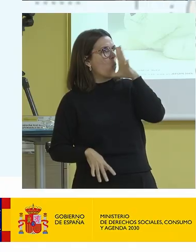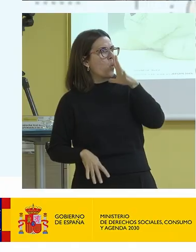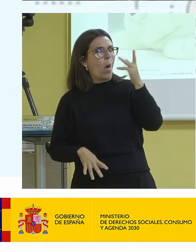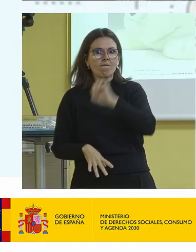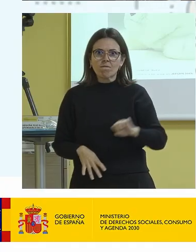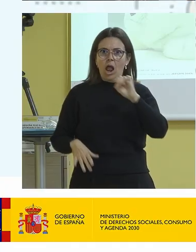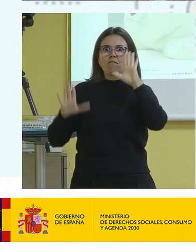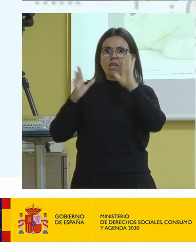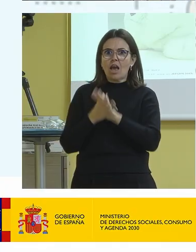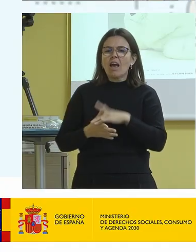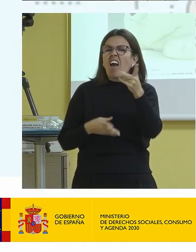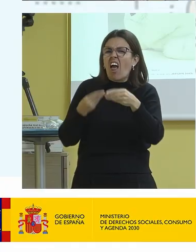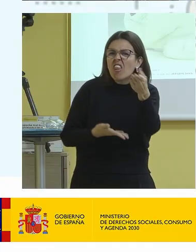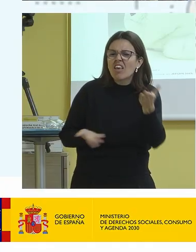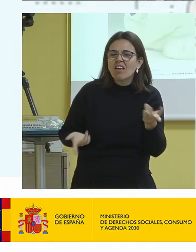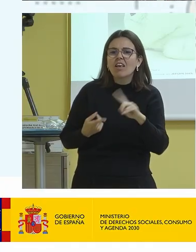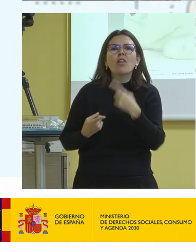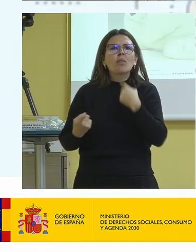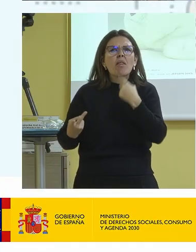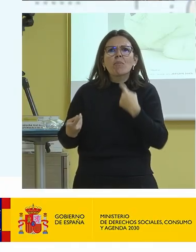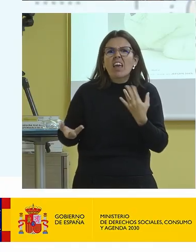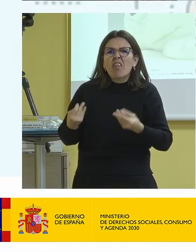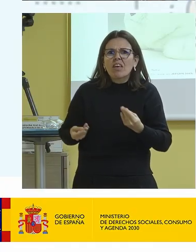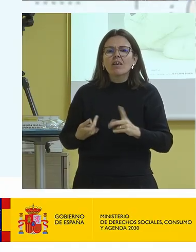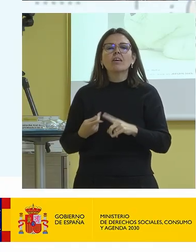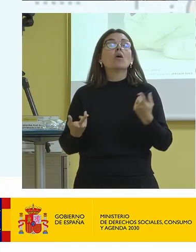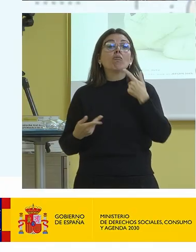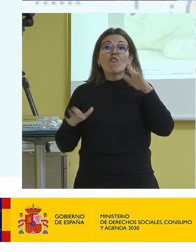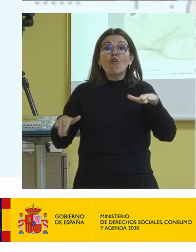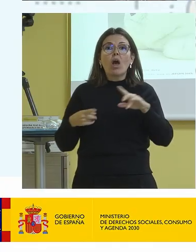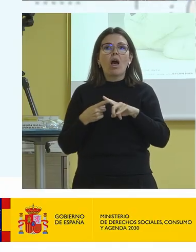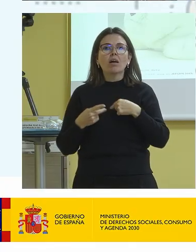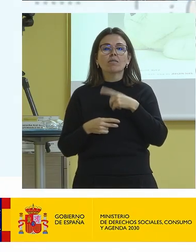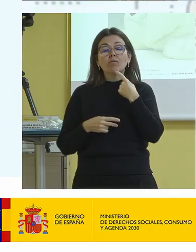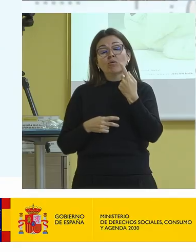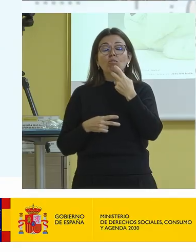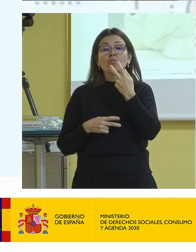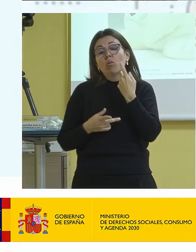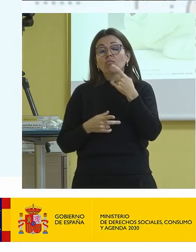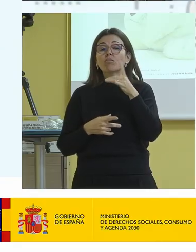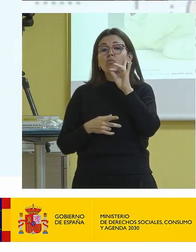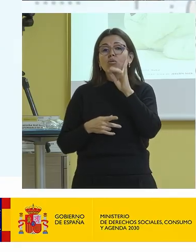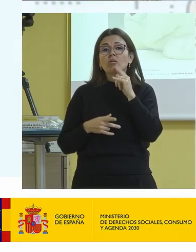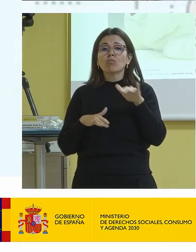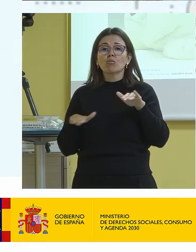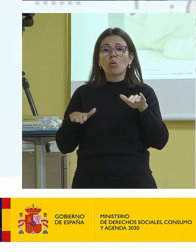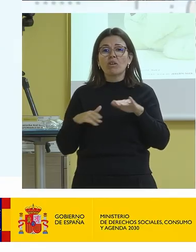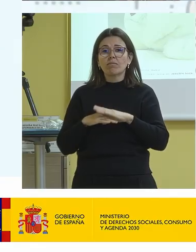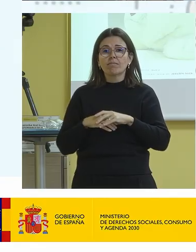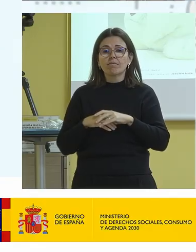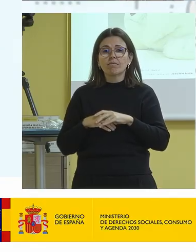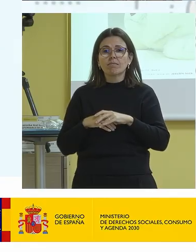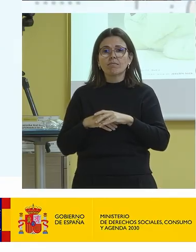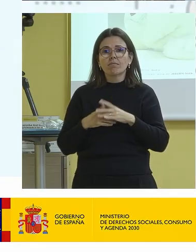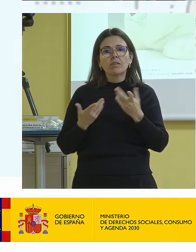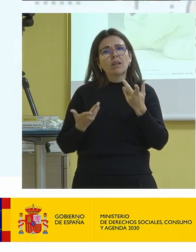maravilla. Digo, ¿y qué hace la foca? Dime, ¿qué hace? Dice, la foca hace y se mueve. Y tú dices,